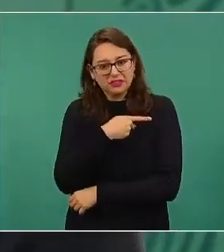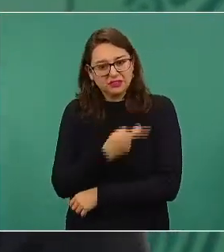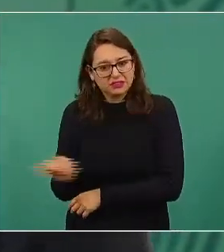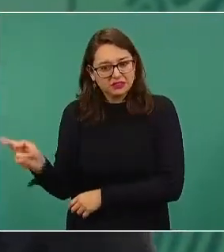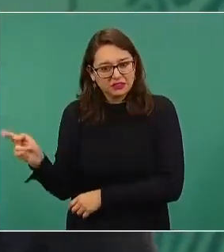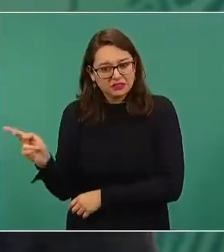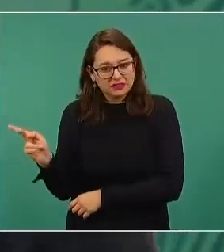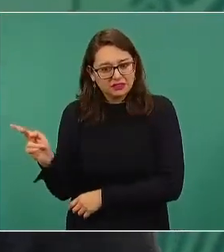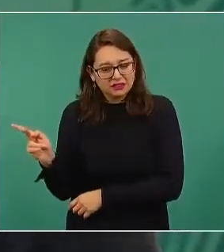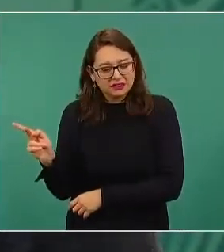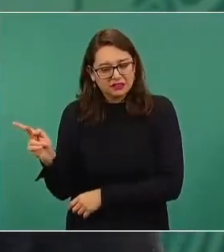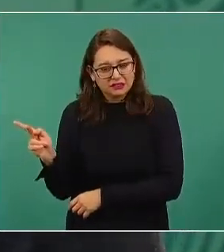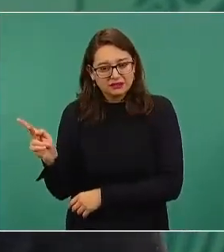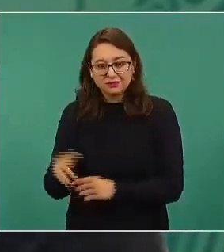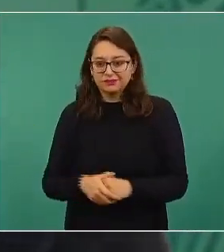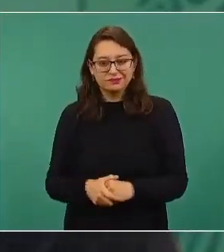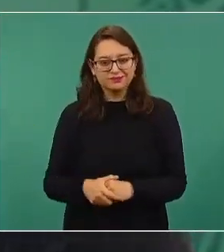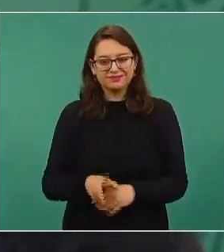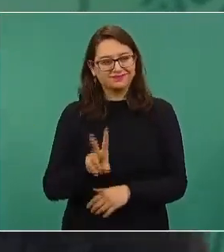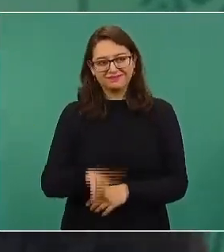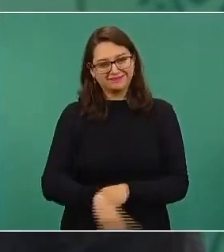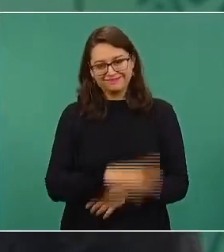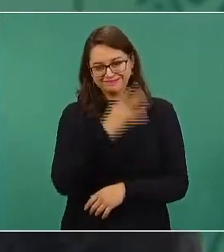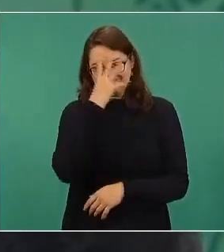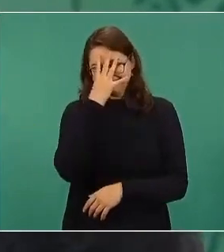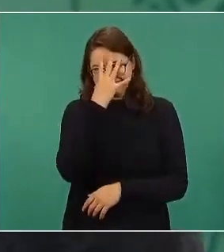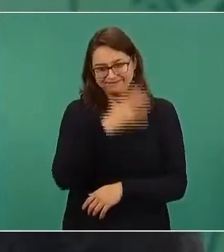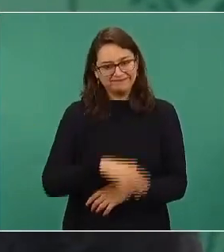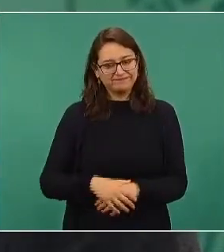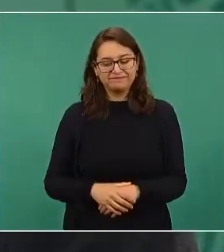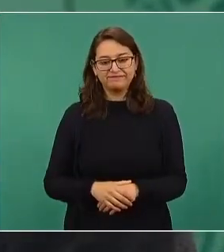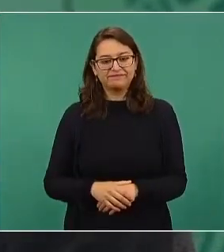es una vergüenza